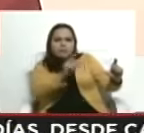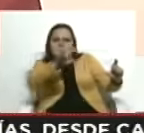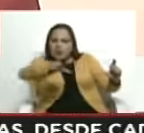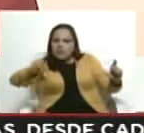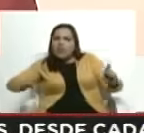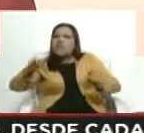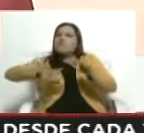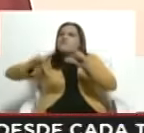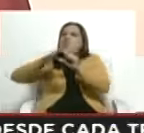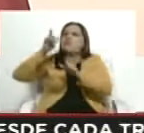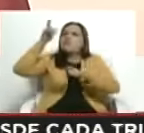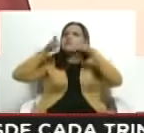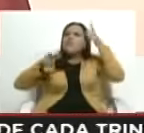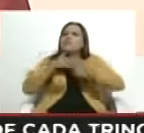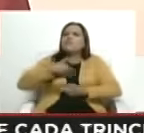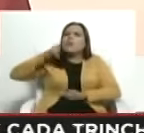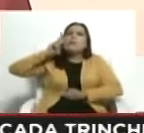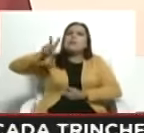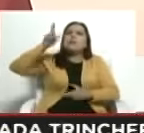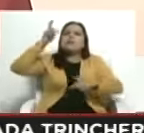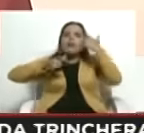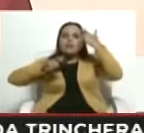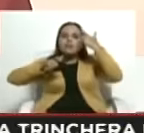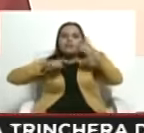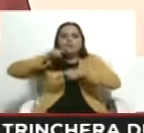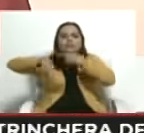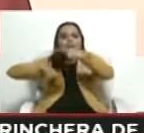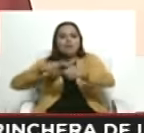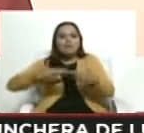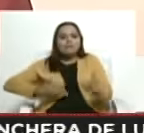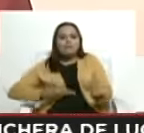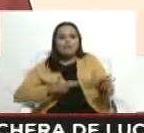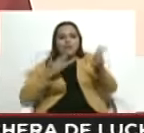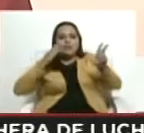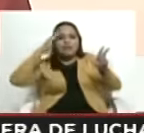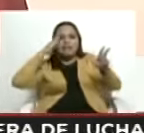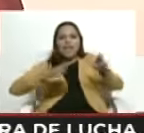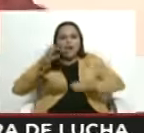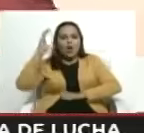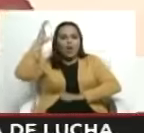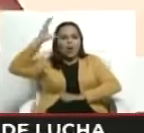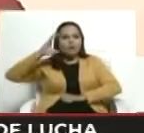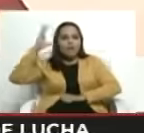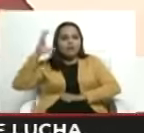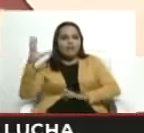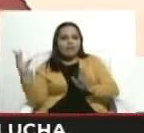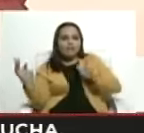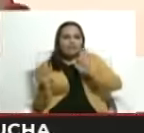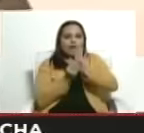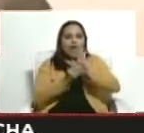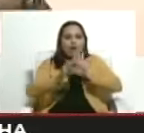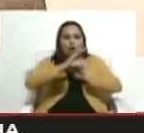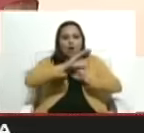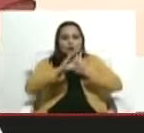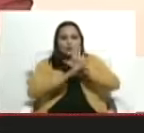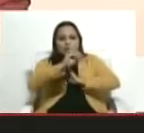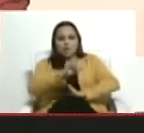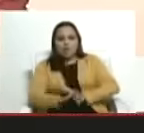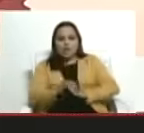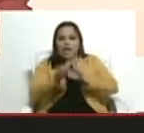Chávez. Cuando la Fuerza Armada, consciente, apegada a la Constitución y a la